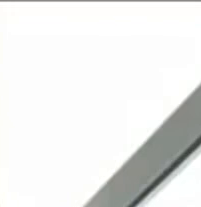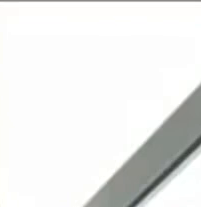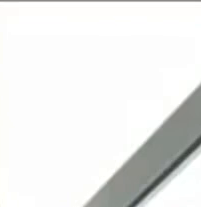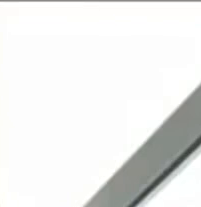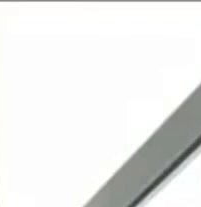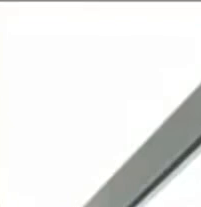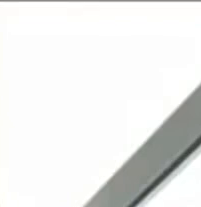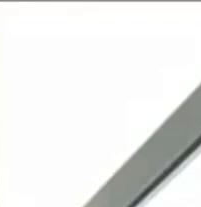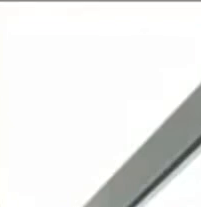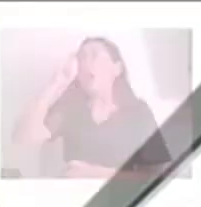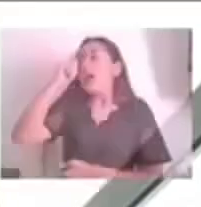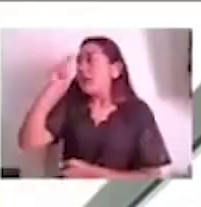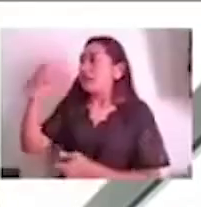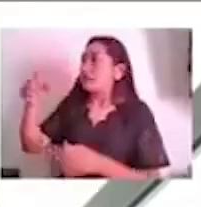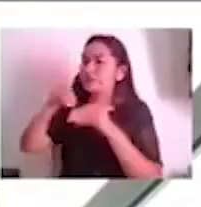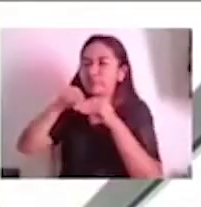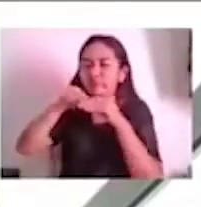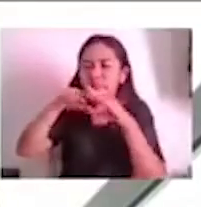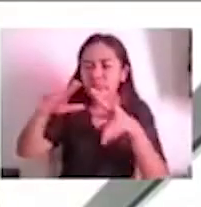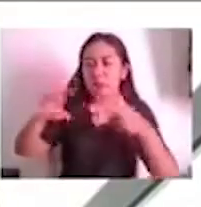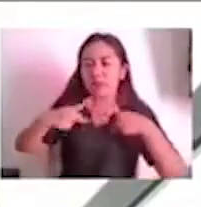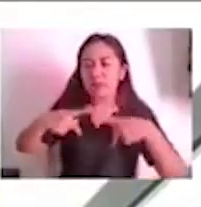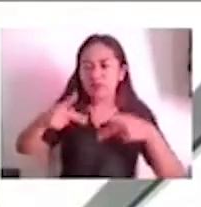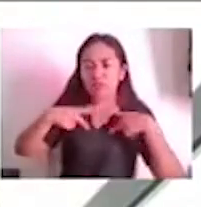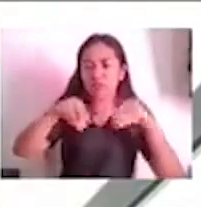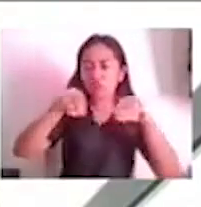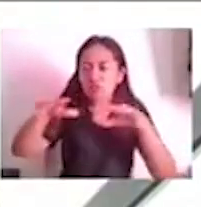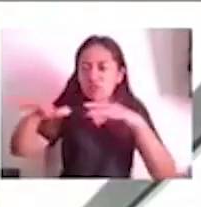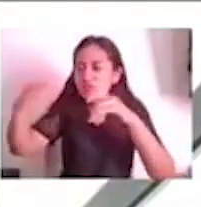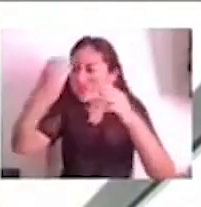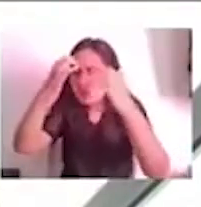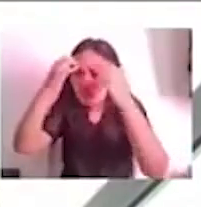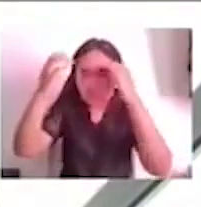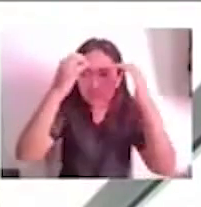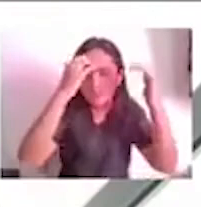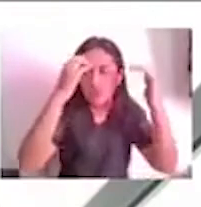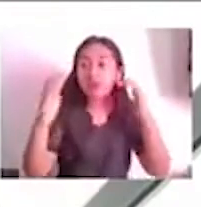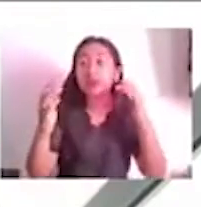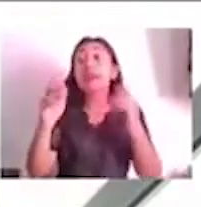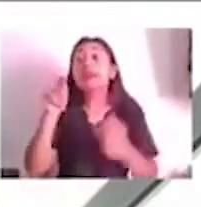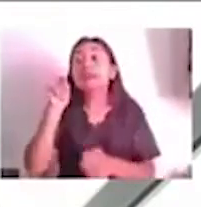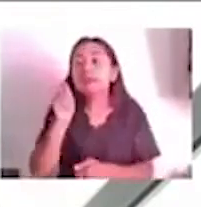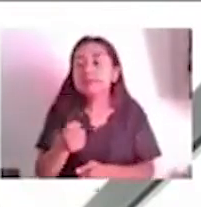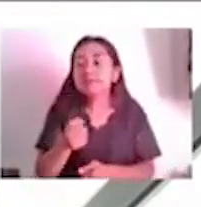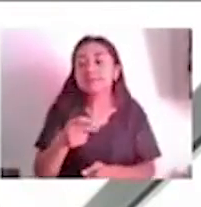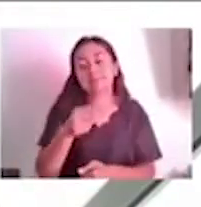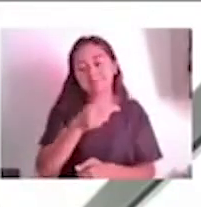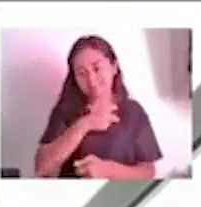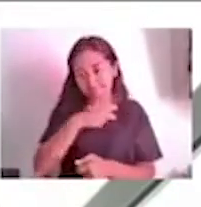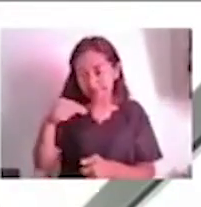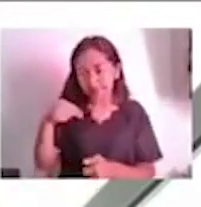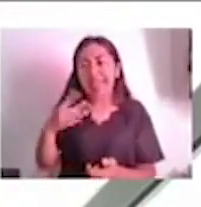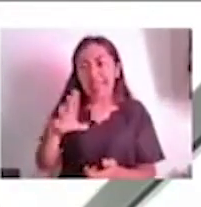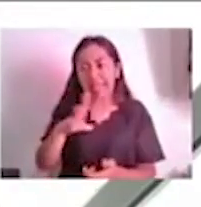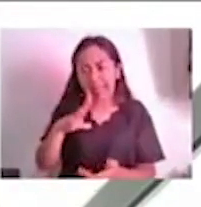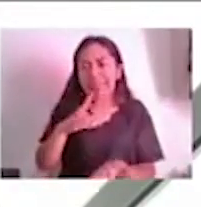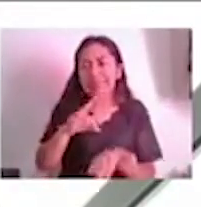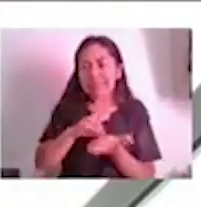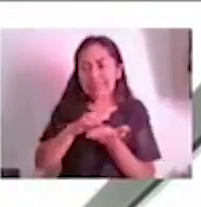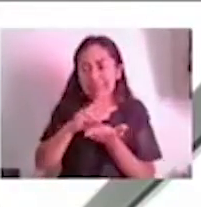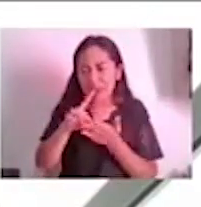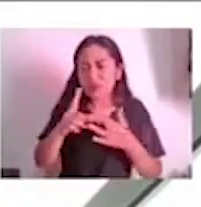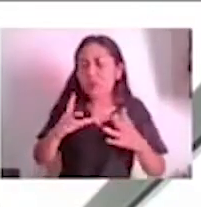Y activarlo asumiendo que tenemos responsabilidades, tenemos derechos culturales, pero también tenemos